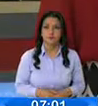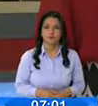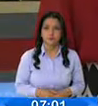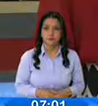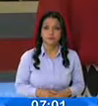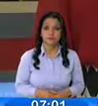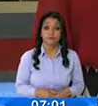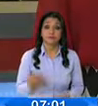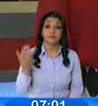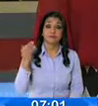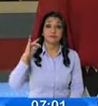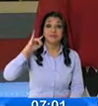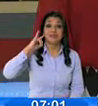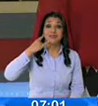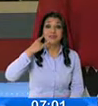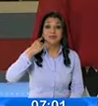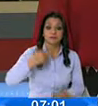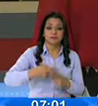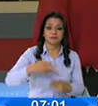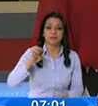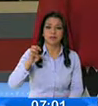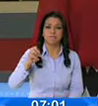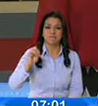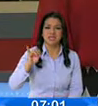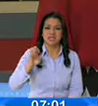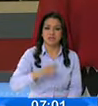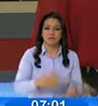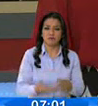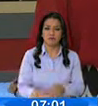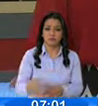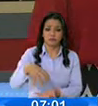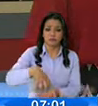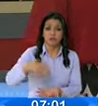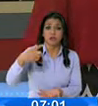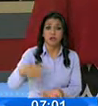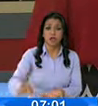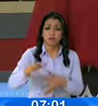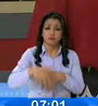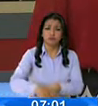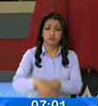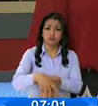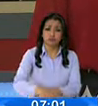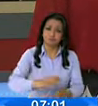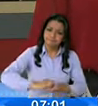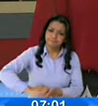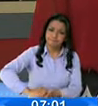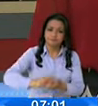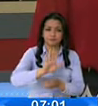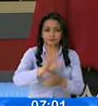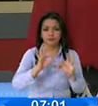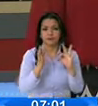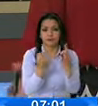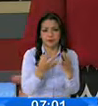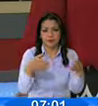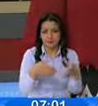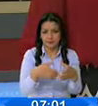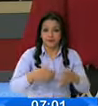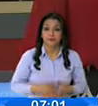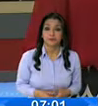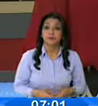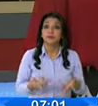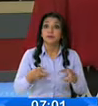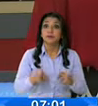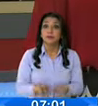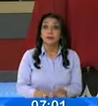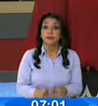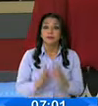Y tras la fatal muerte de la pequeña Emilia Benavides, la provincia de Loja se ha movilizado en señal de solidaridad con la familia de la menor. Además, se